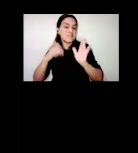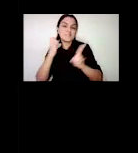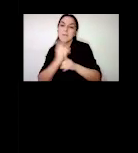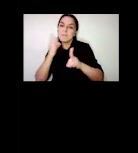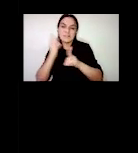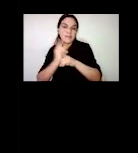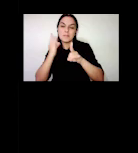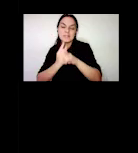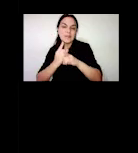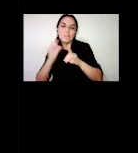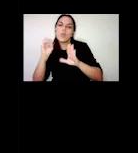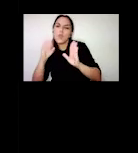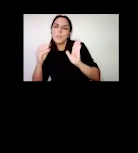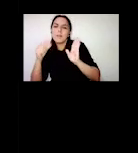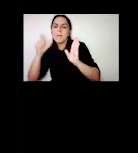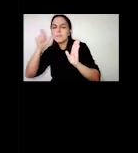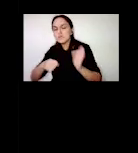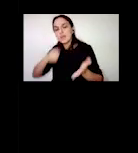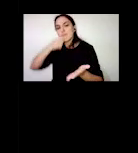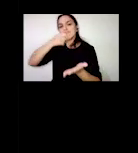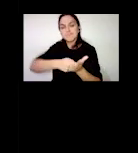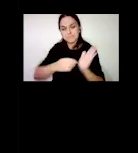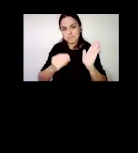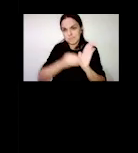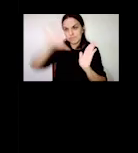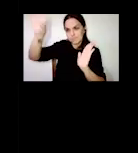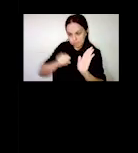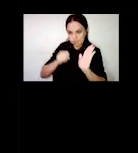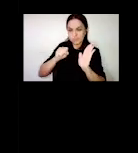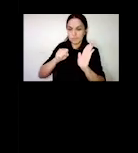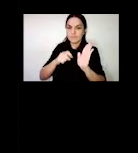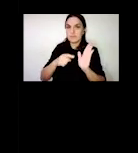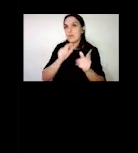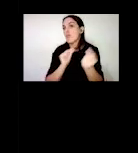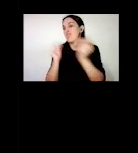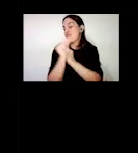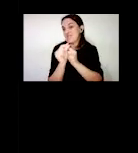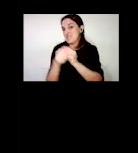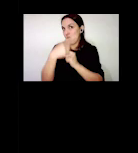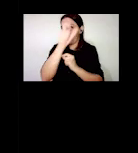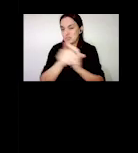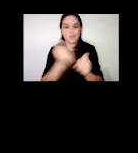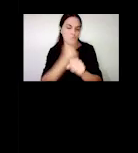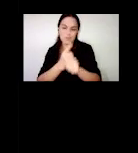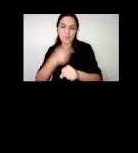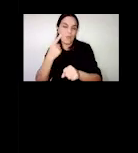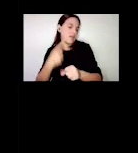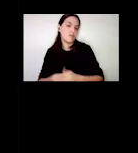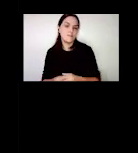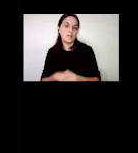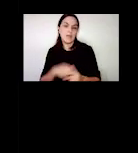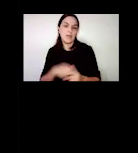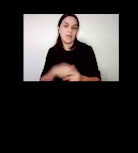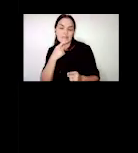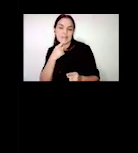a nombre del contribuyente que repatrió los fondos, no puede transferirlo. Y si no invierte la totalidad de los